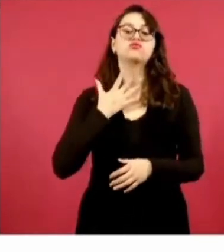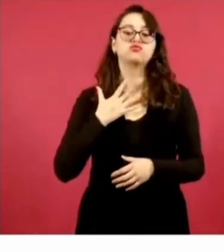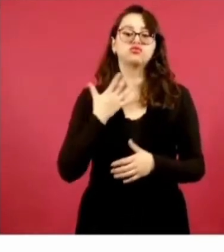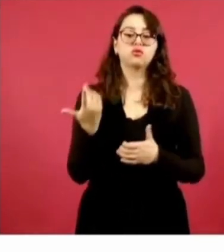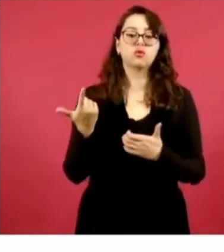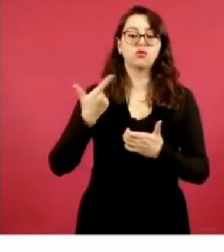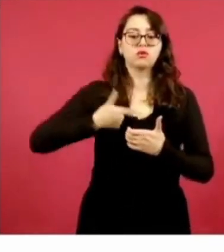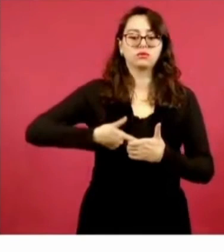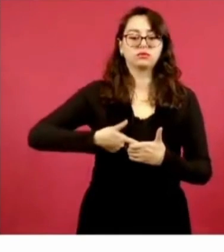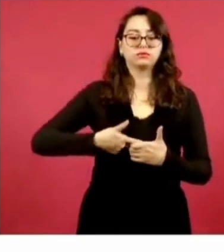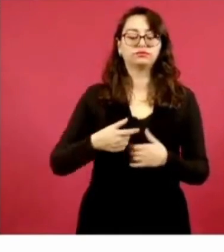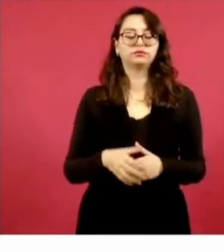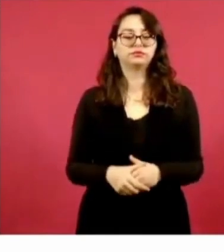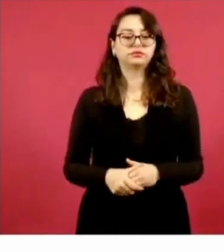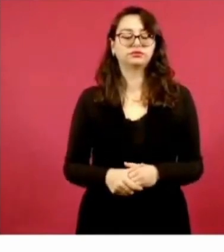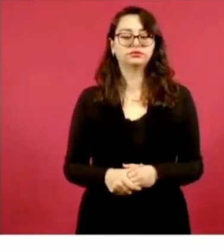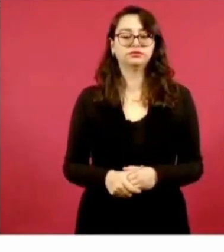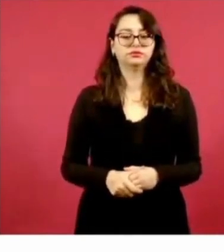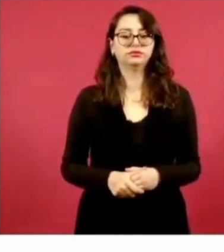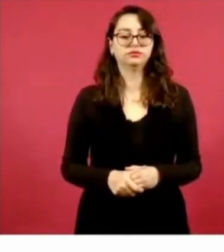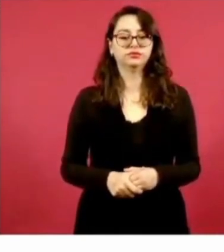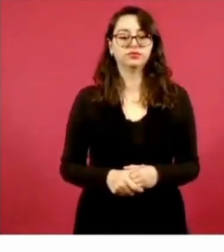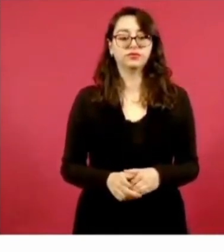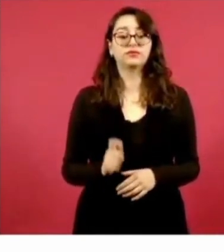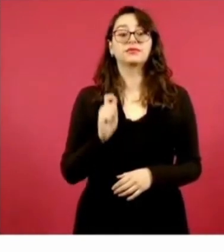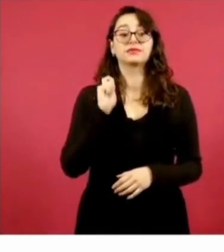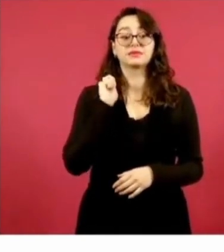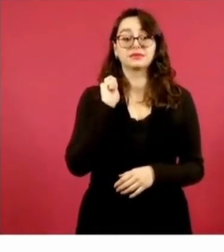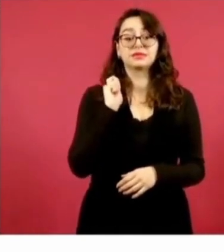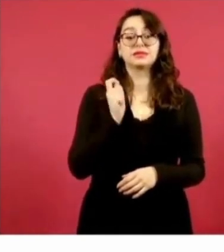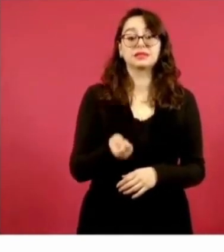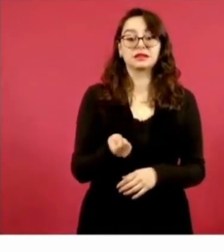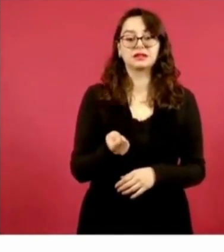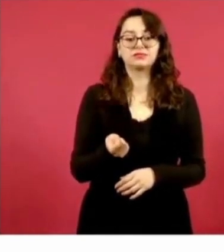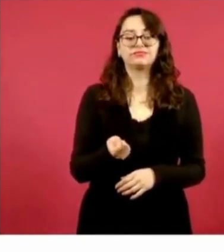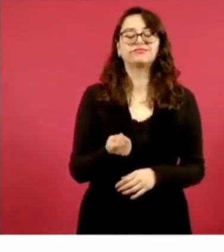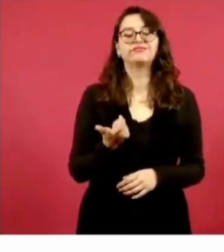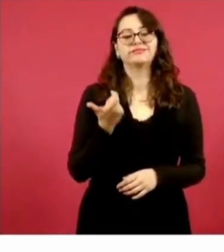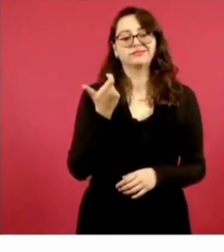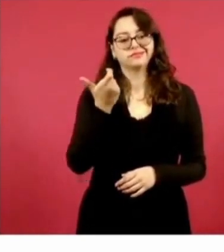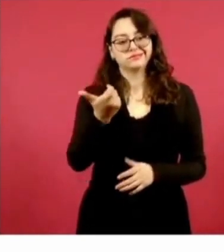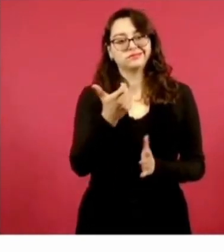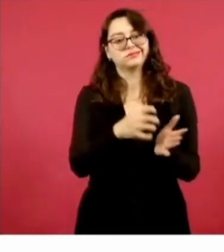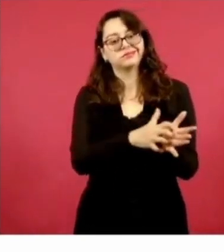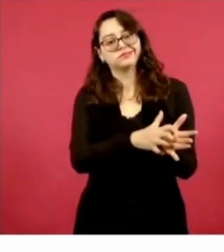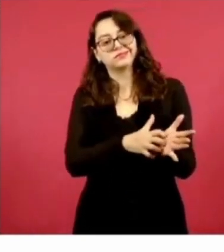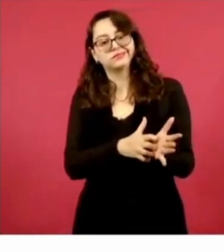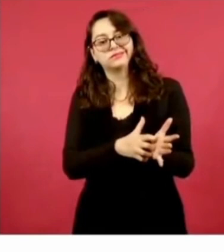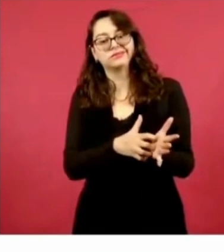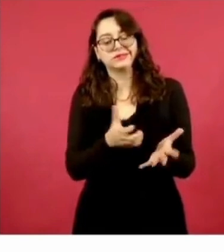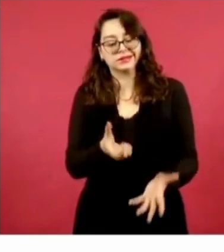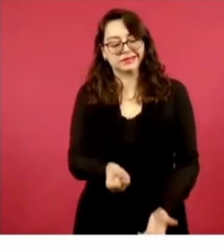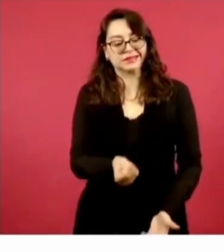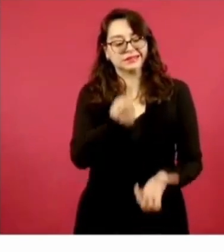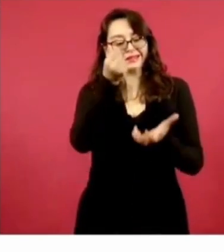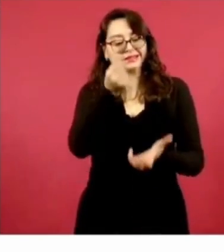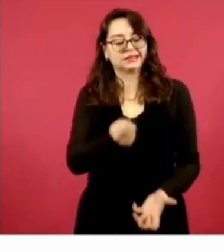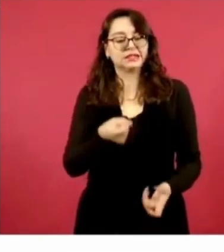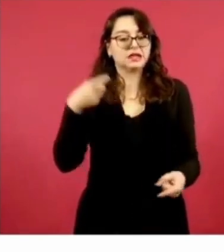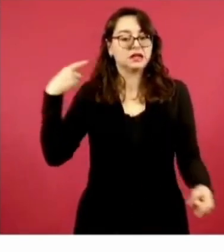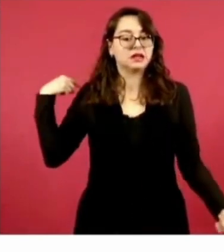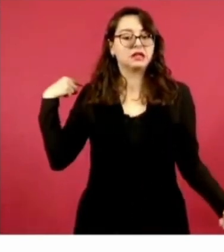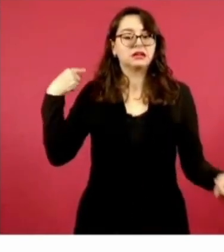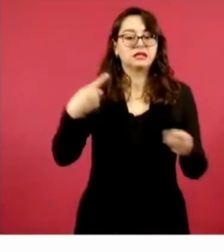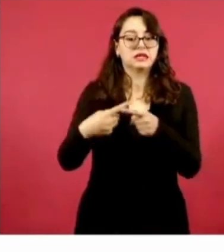hidrocarburos en el país lo que significado un ahorro del primero de diciembre de 2018 al